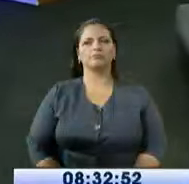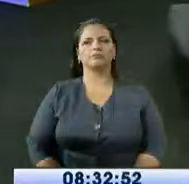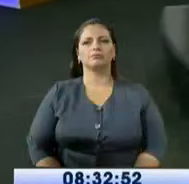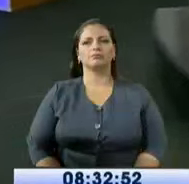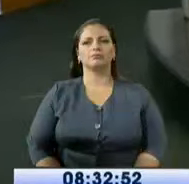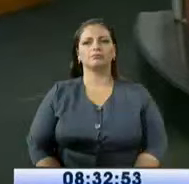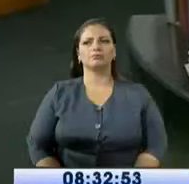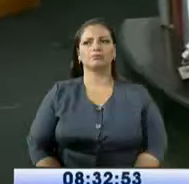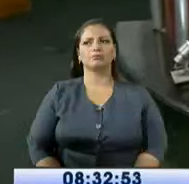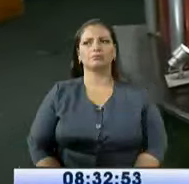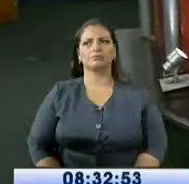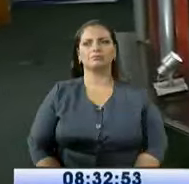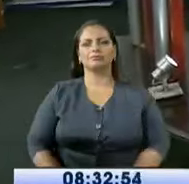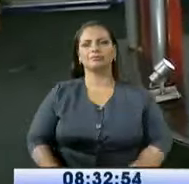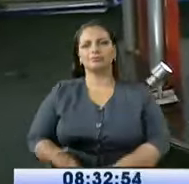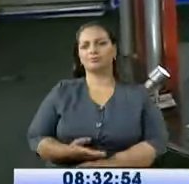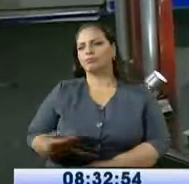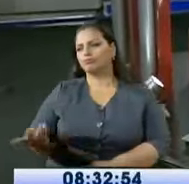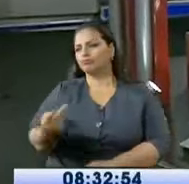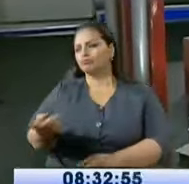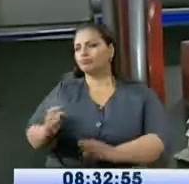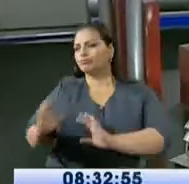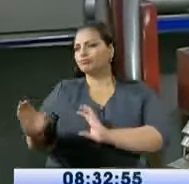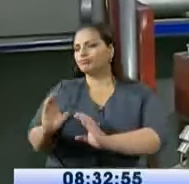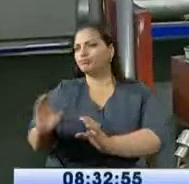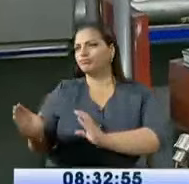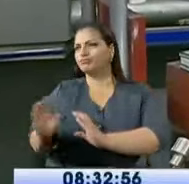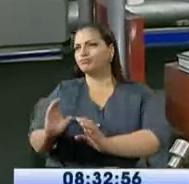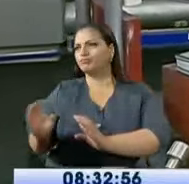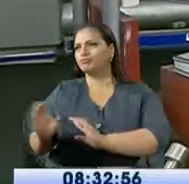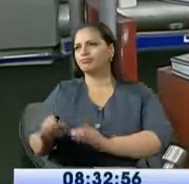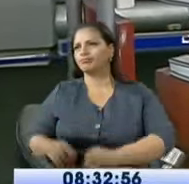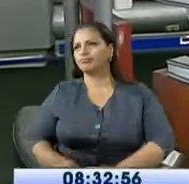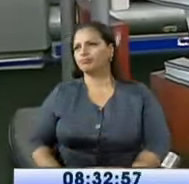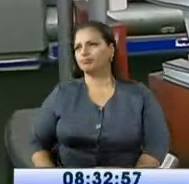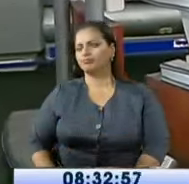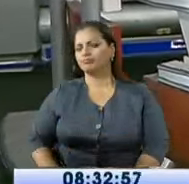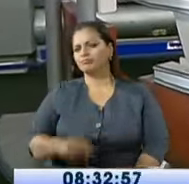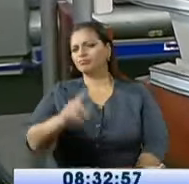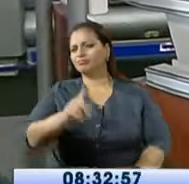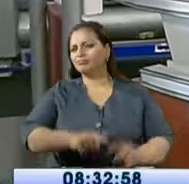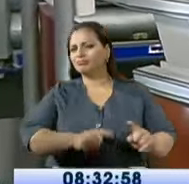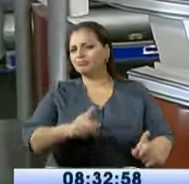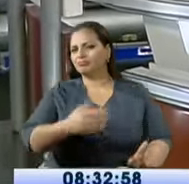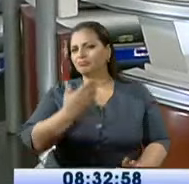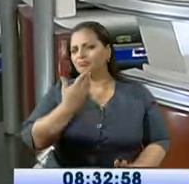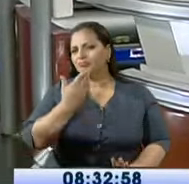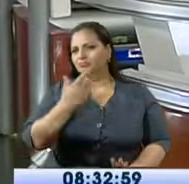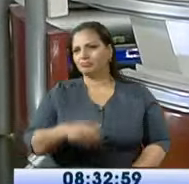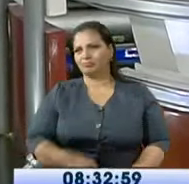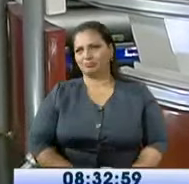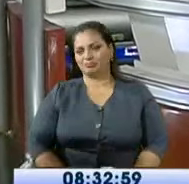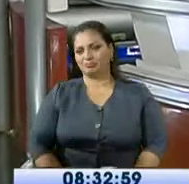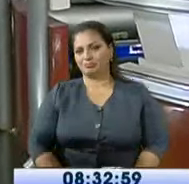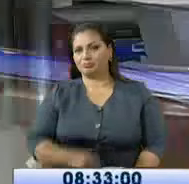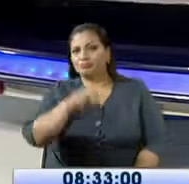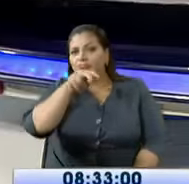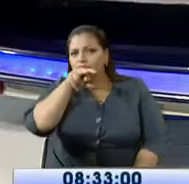Pensando en voz alta, ¿no? Así es. Conversando aquí con Marcelita. Dice, Marcelita, sobre algunos casos que suceden, ¿no? Cuando veas la barba de tu